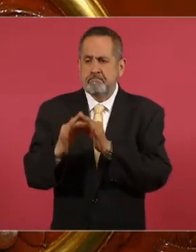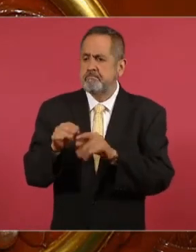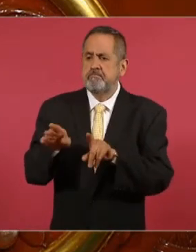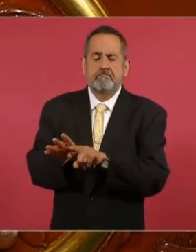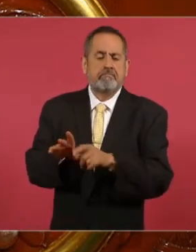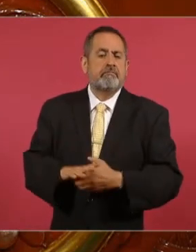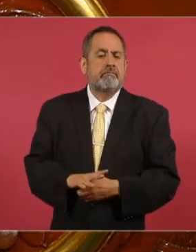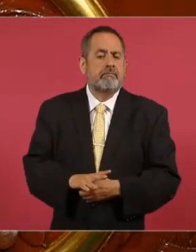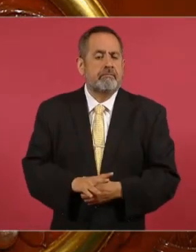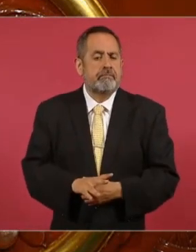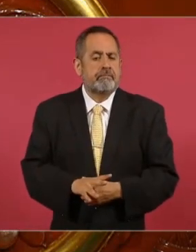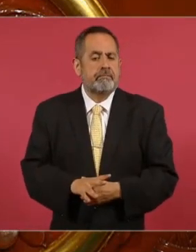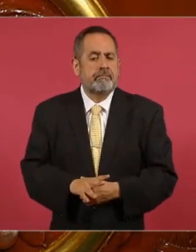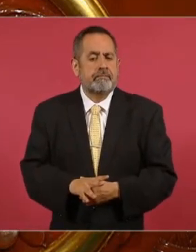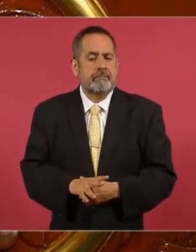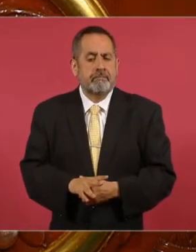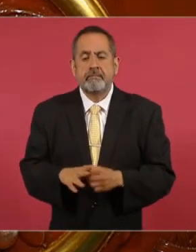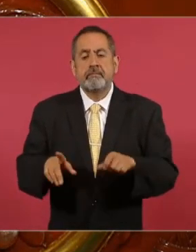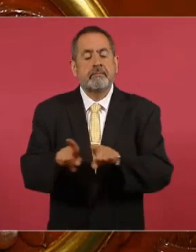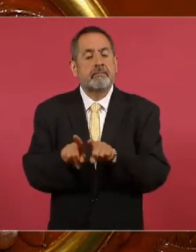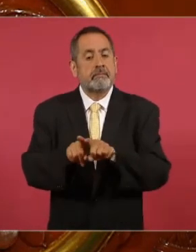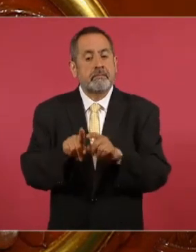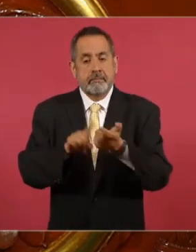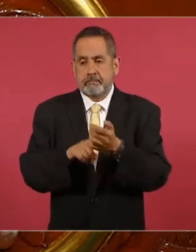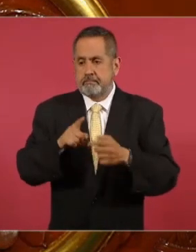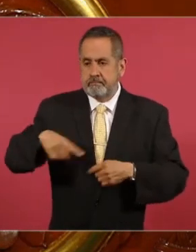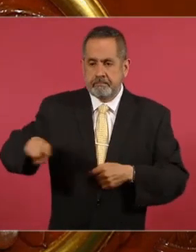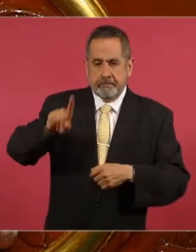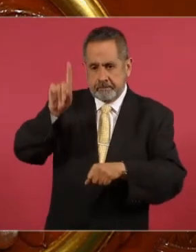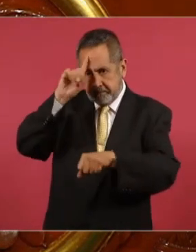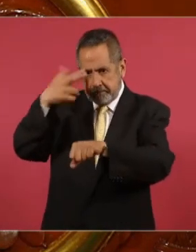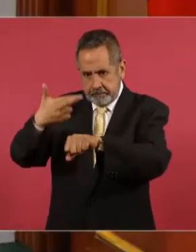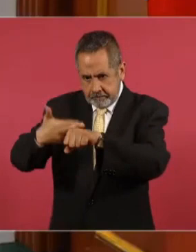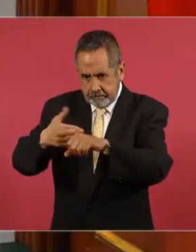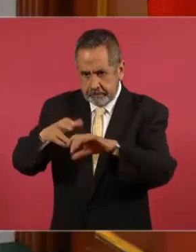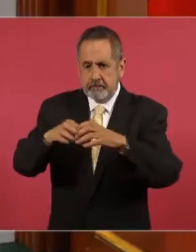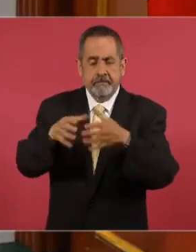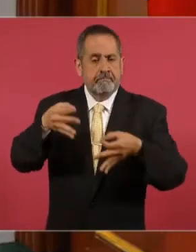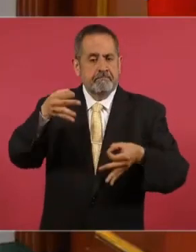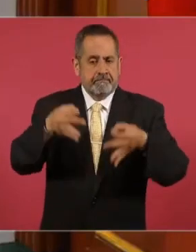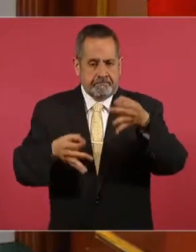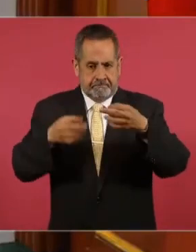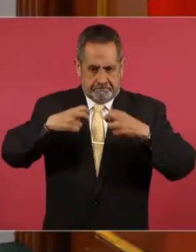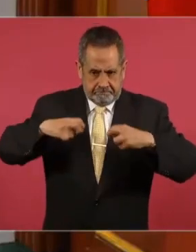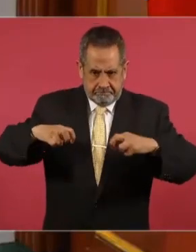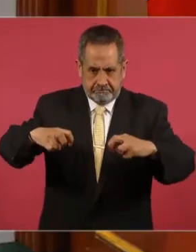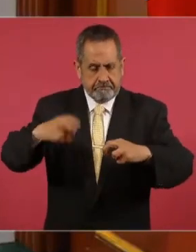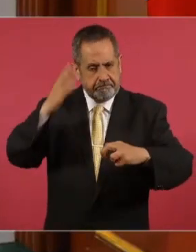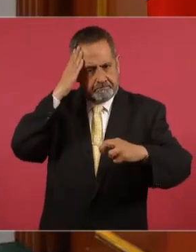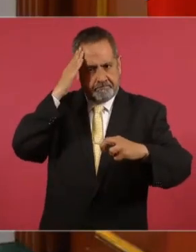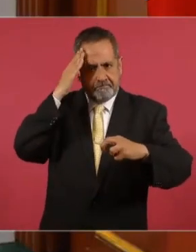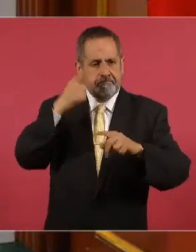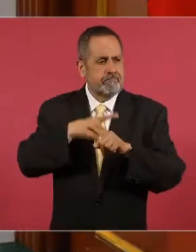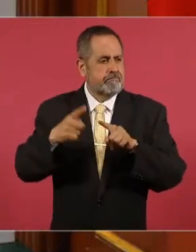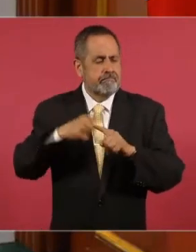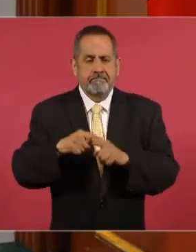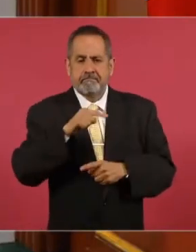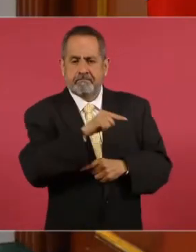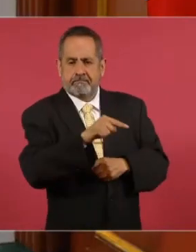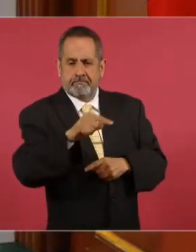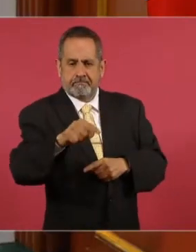Asimismo, tanto los consejeros como los magistrados de los